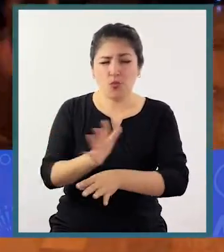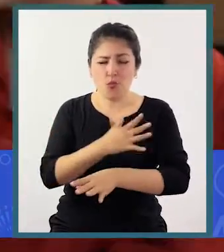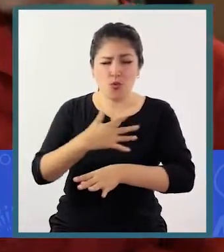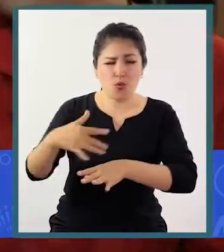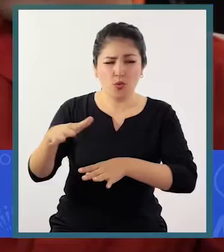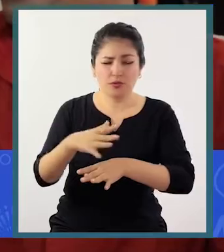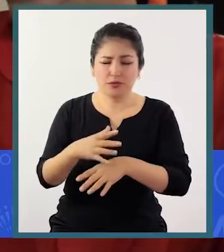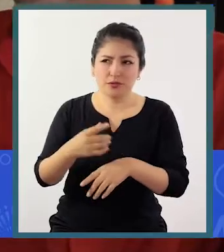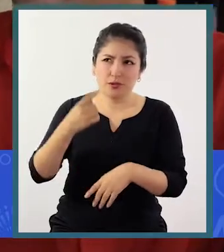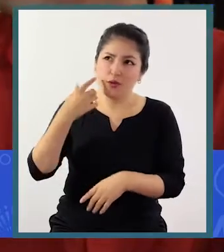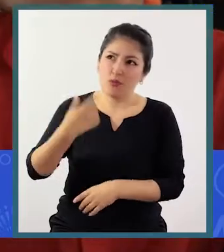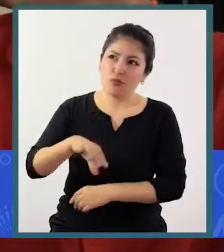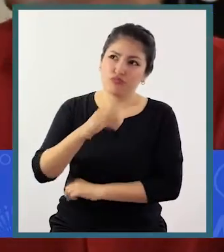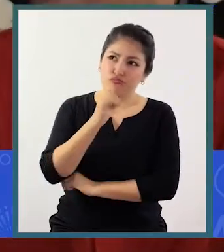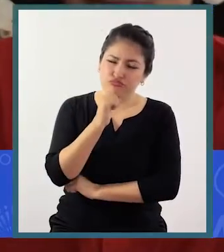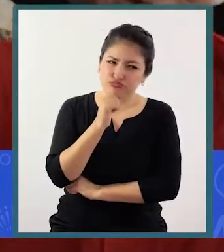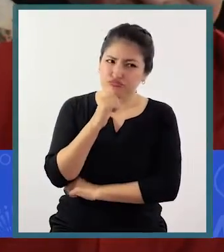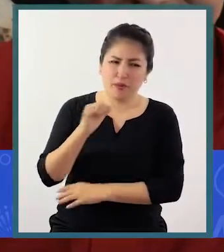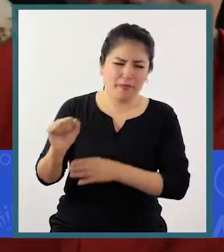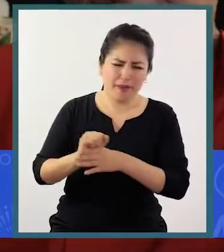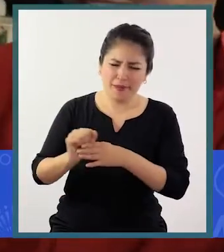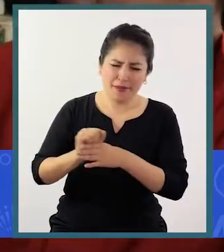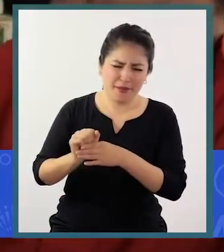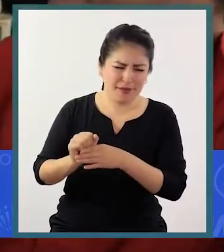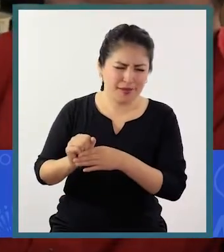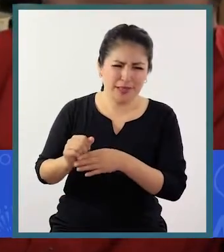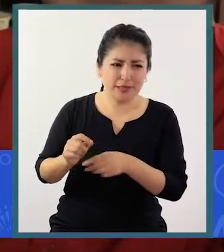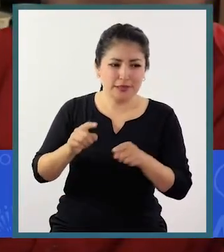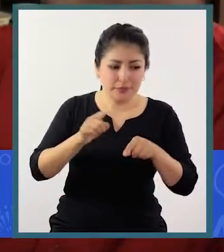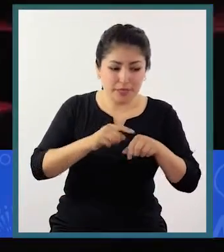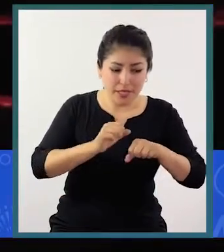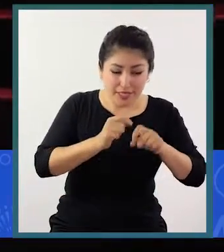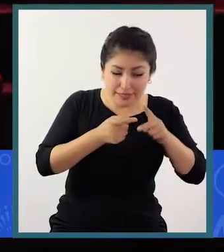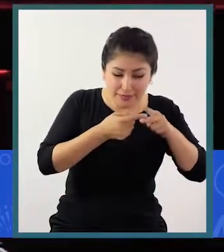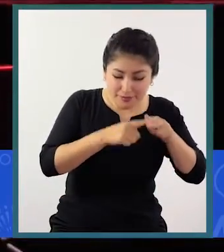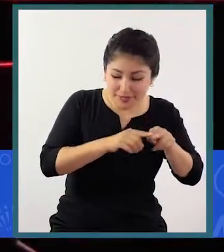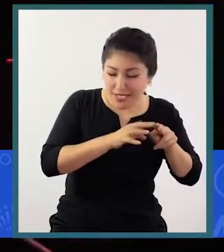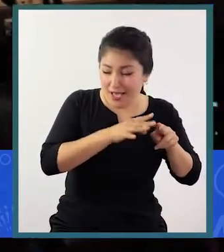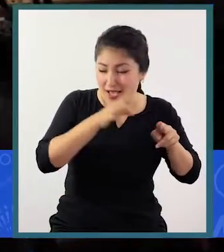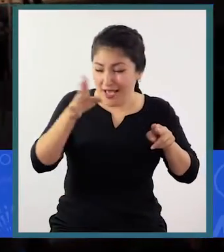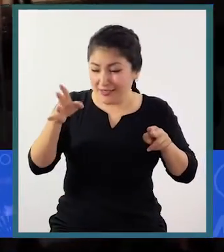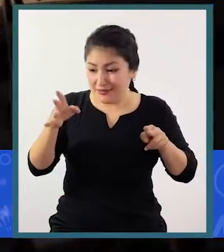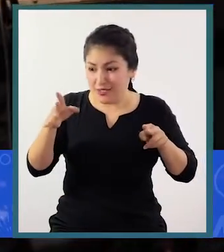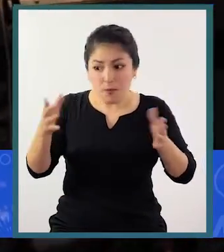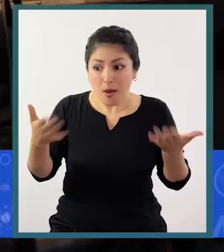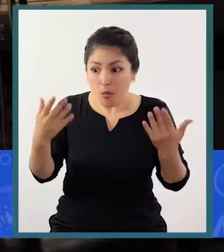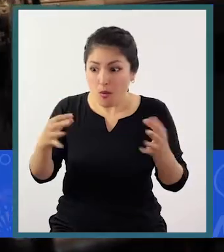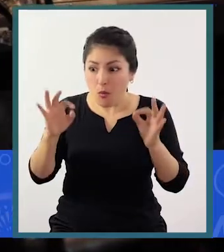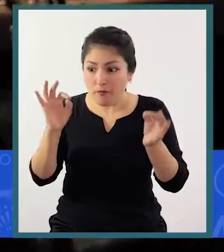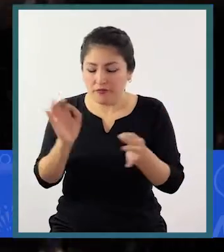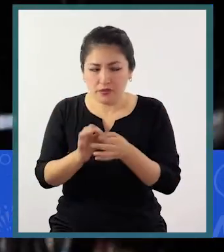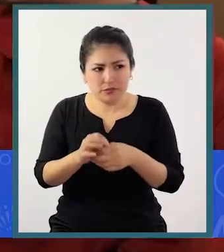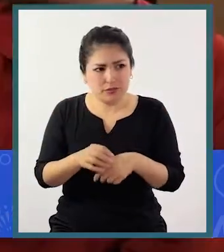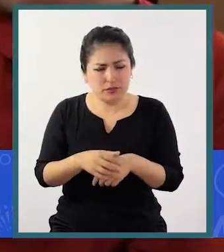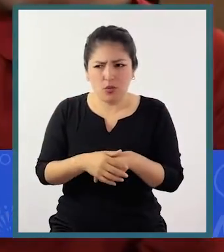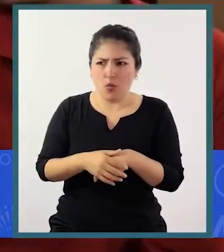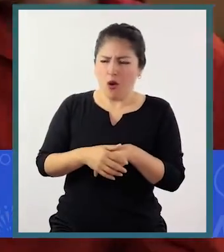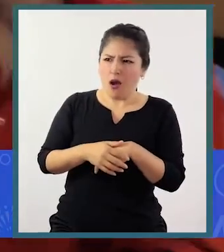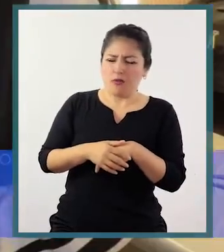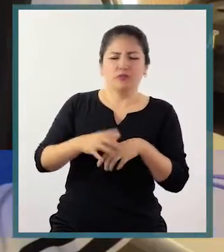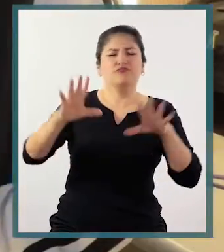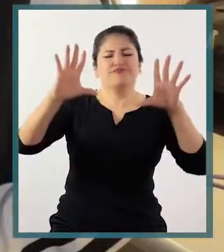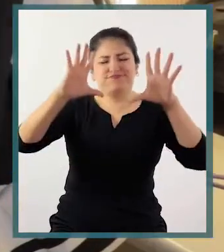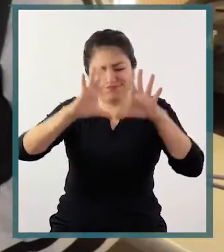música. Uf, es sin parar. Era como que de tal hora hasta que salga todo. O sea, ustedes...